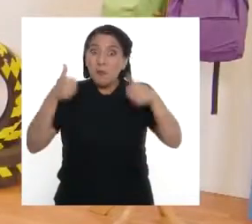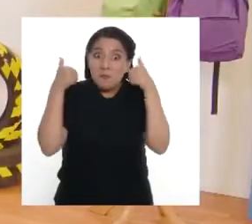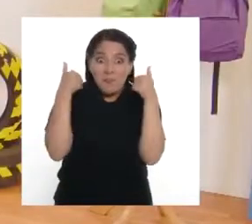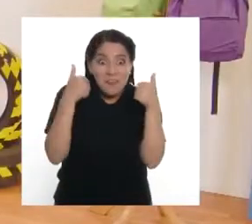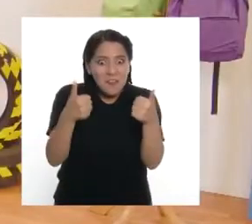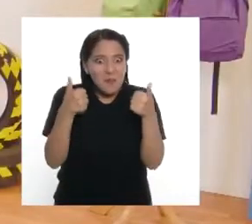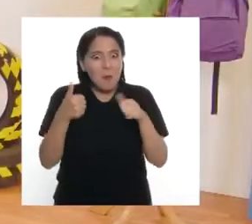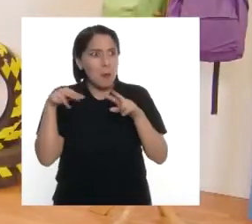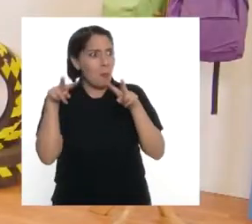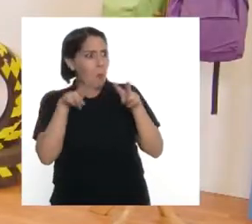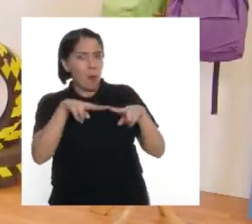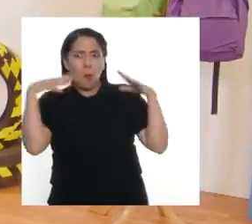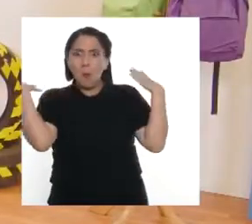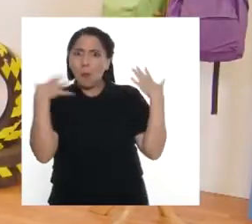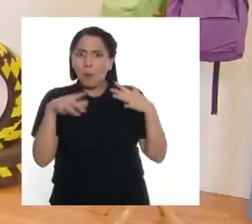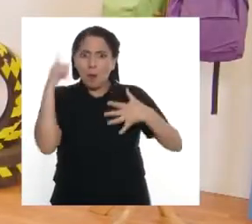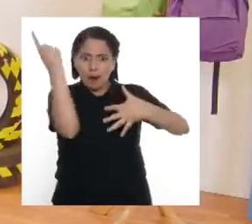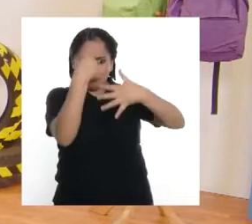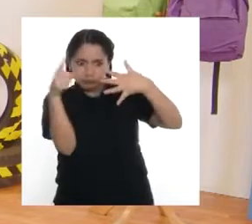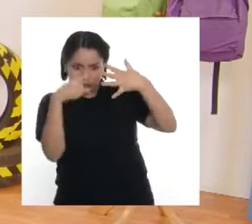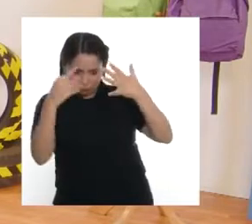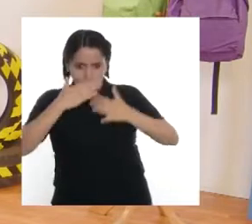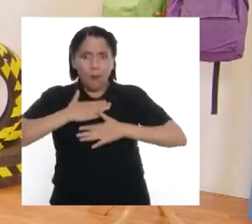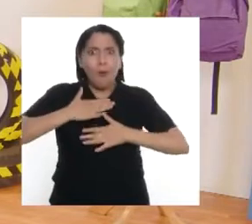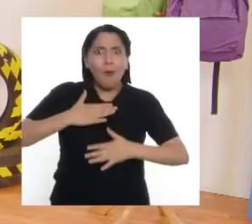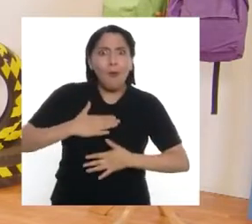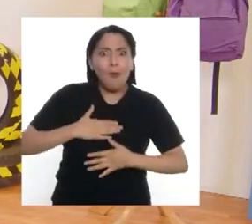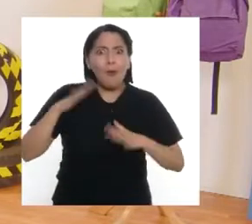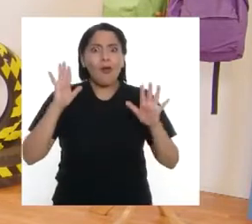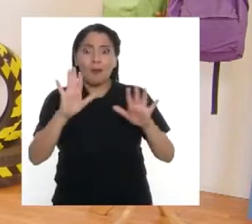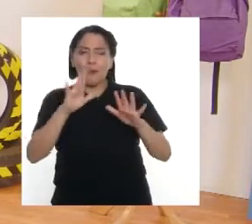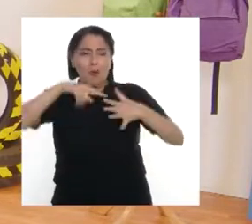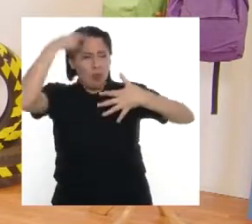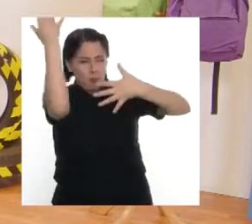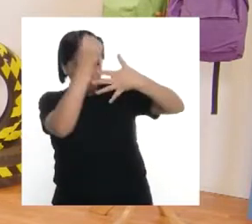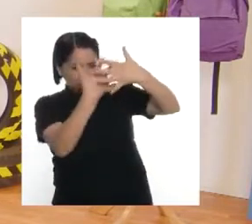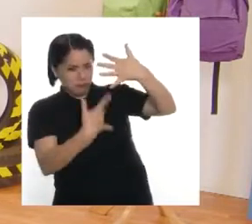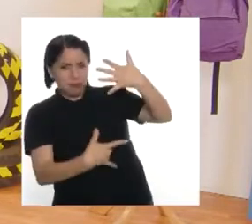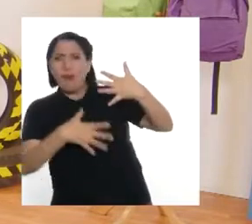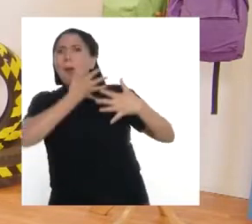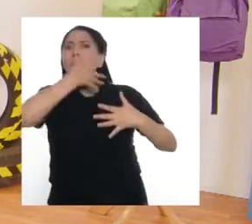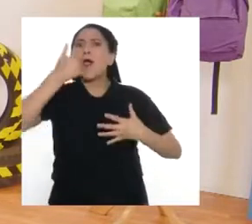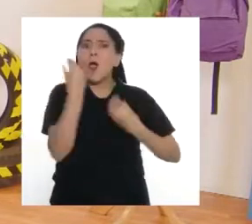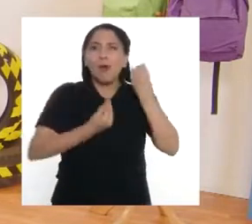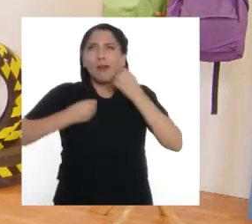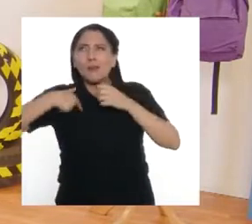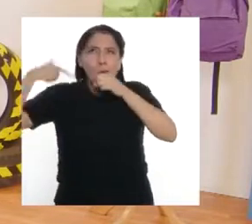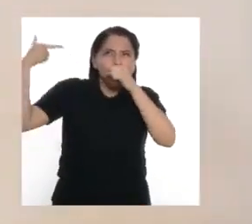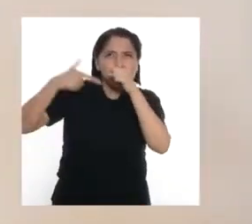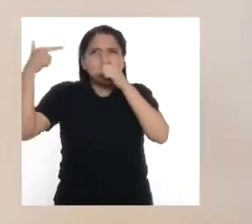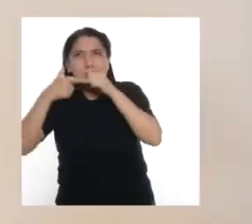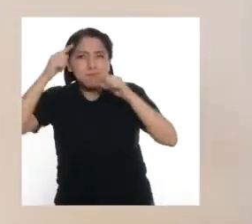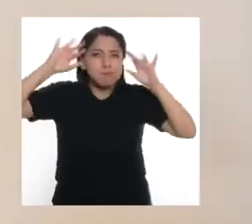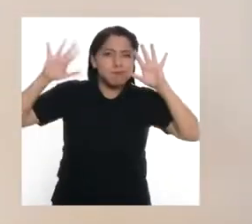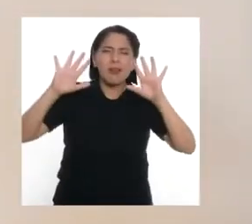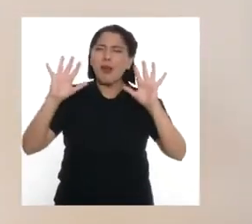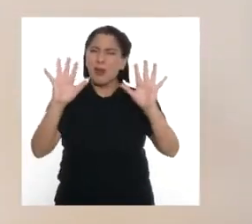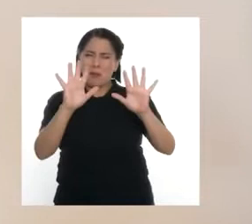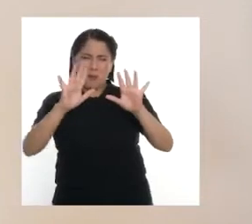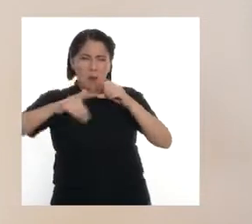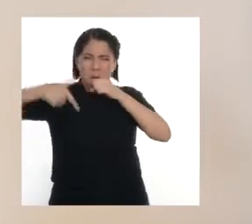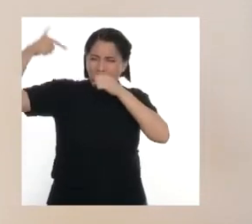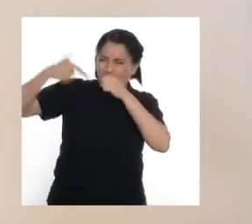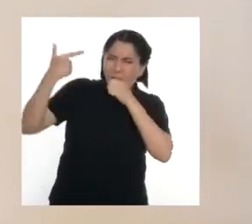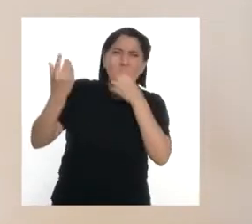Muy bien, veo que han pensado en distintas partes. Mientras más posibilidades, será mejor para la improvisación. ¿En el rap cómo